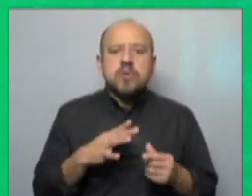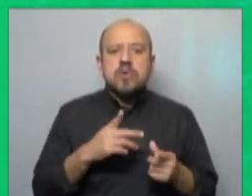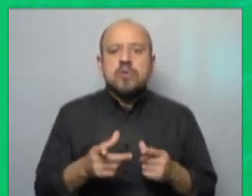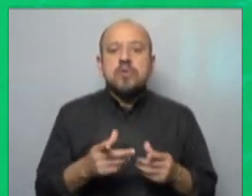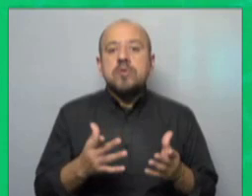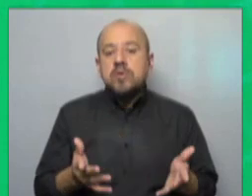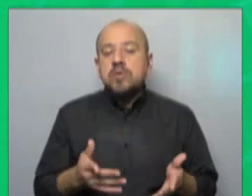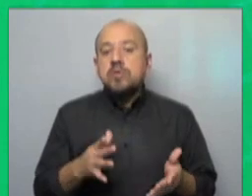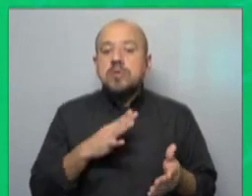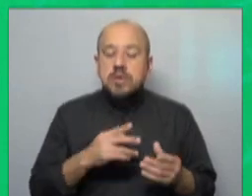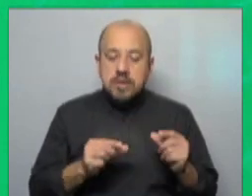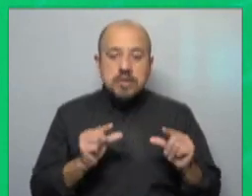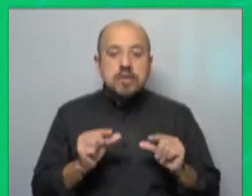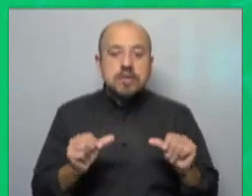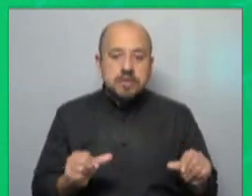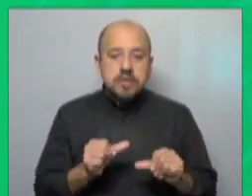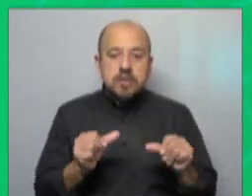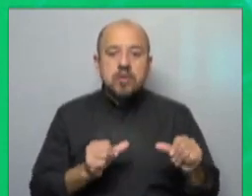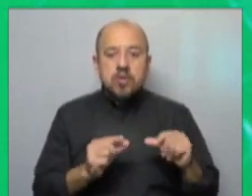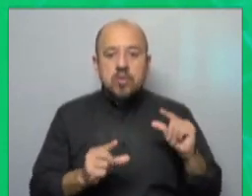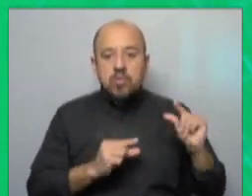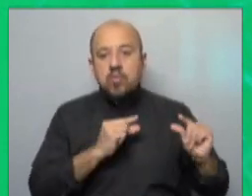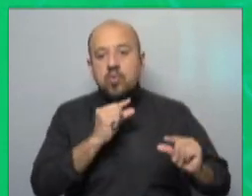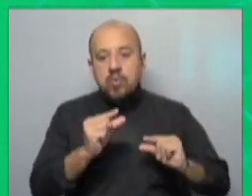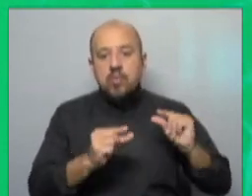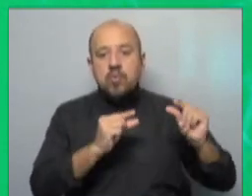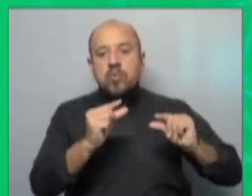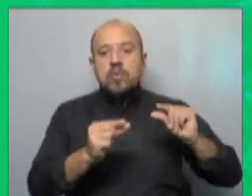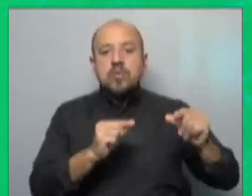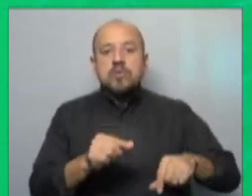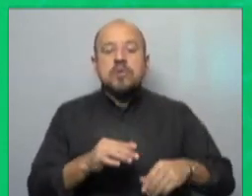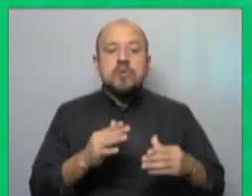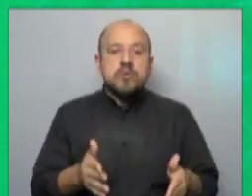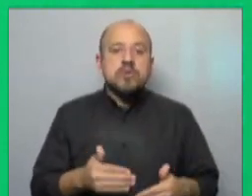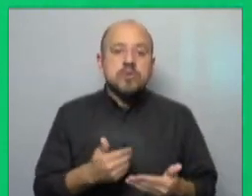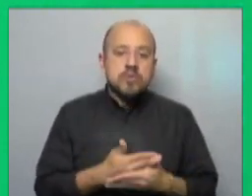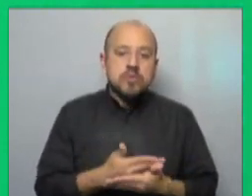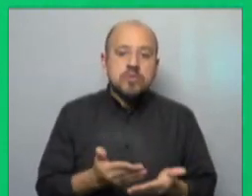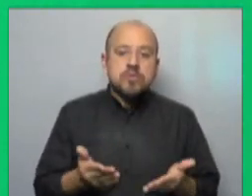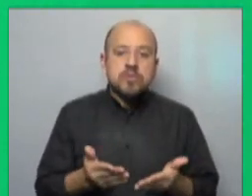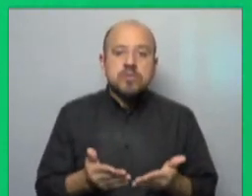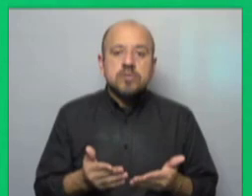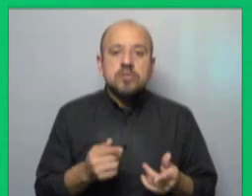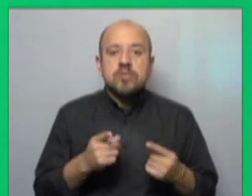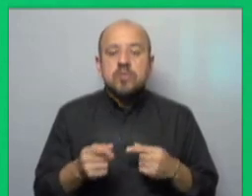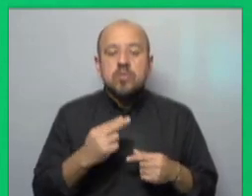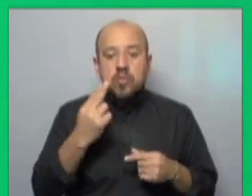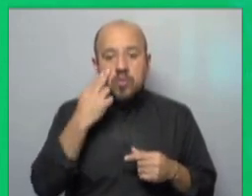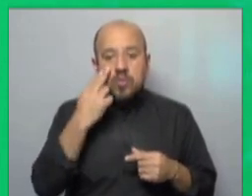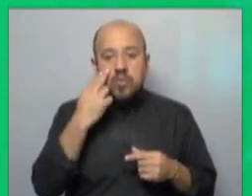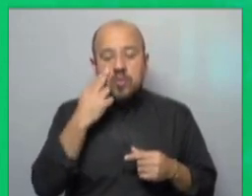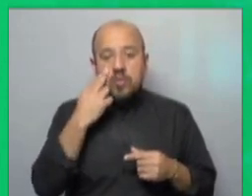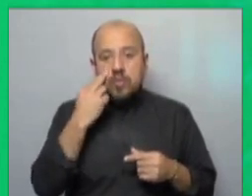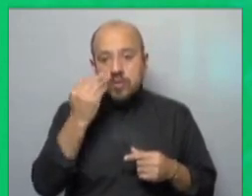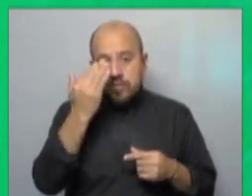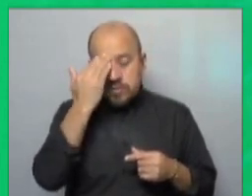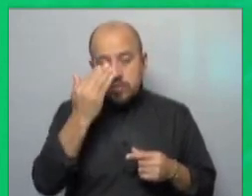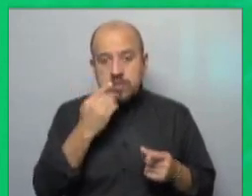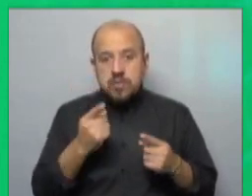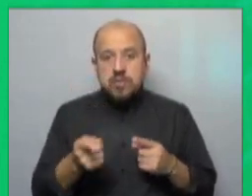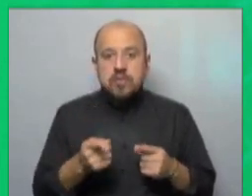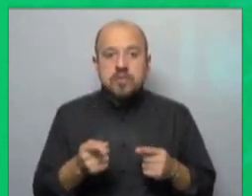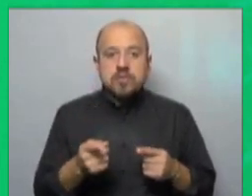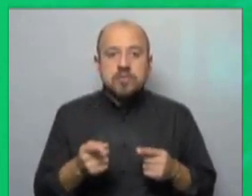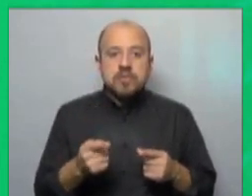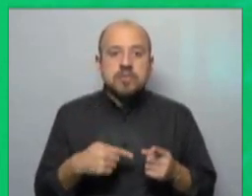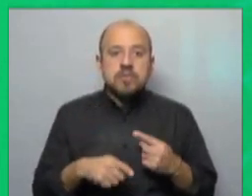es algo que está construyendo pero que de alguna forma eso que aparecía inicialmente como un problema para el frente amplio que eran sus